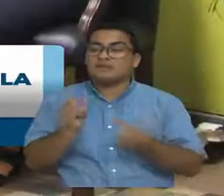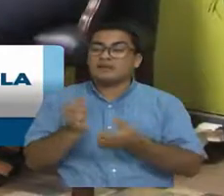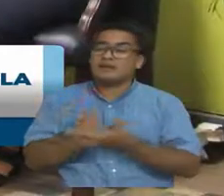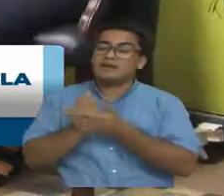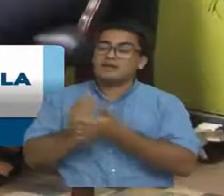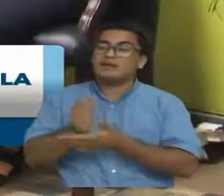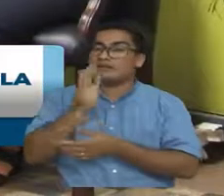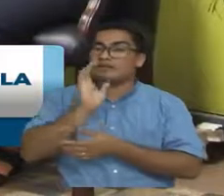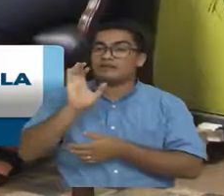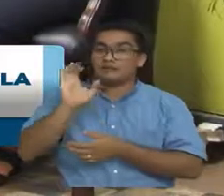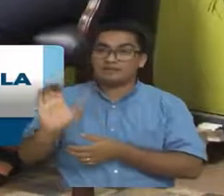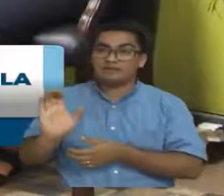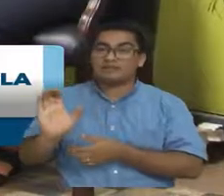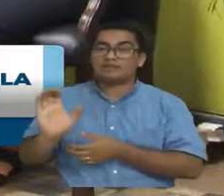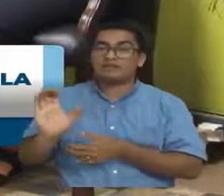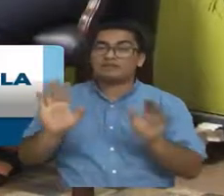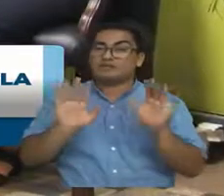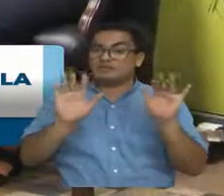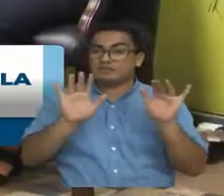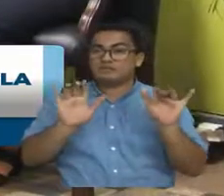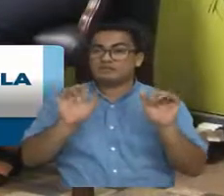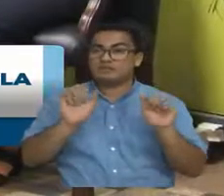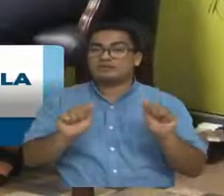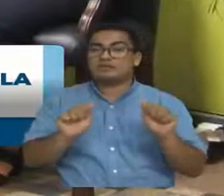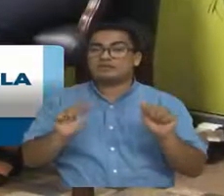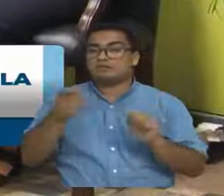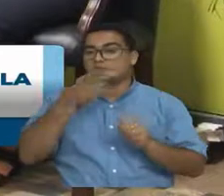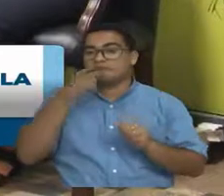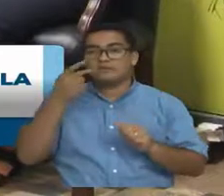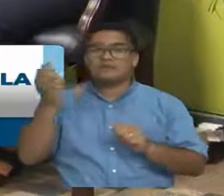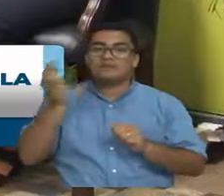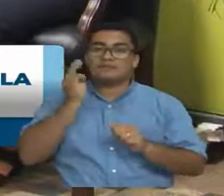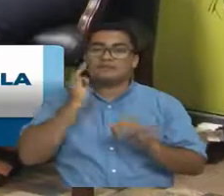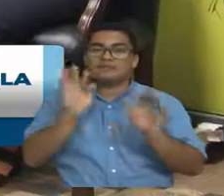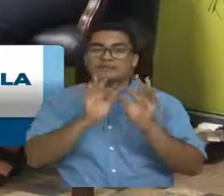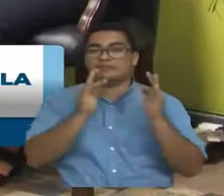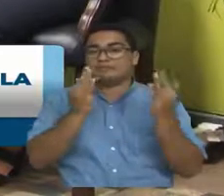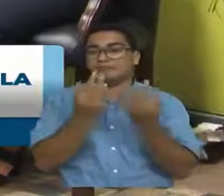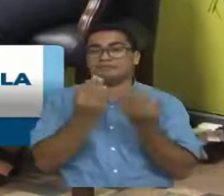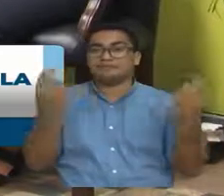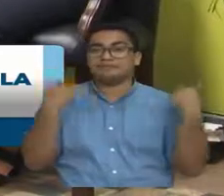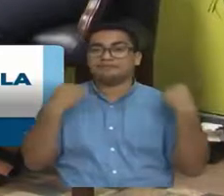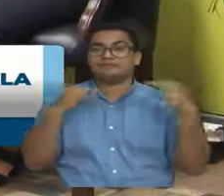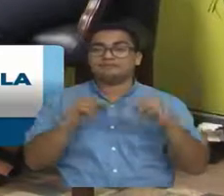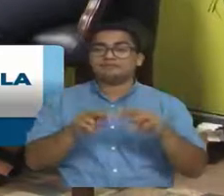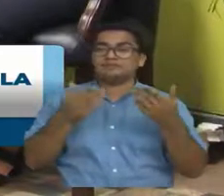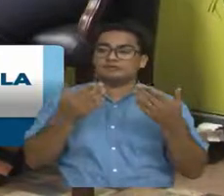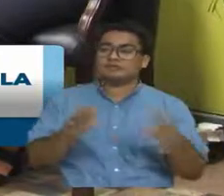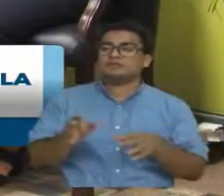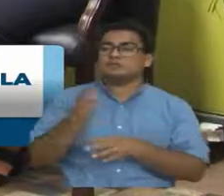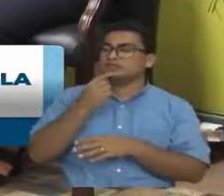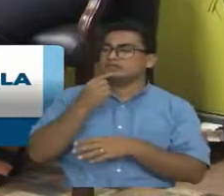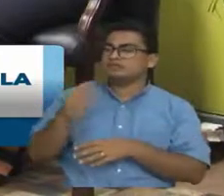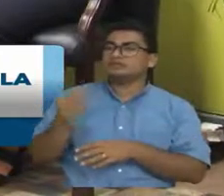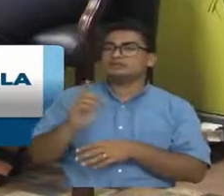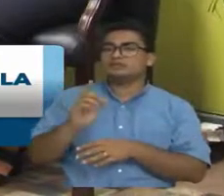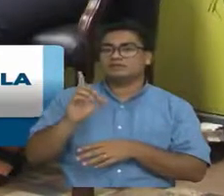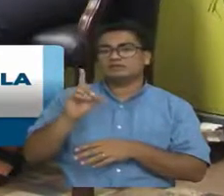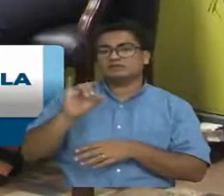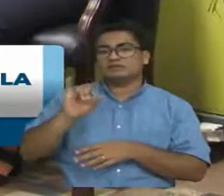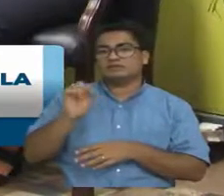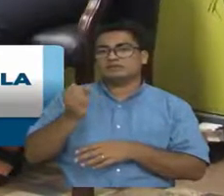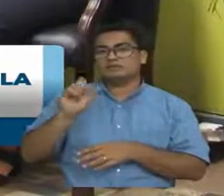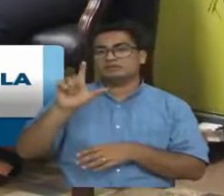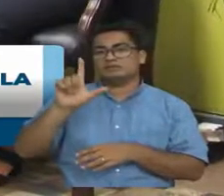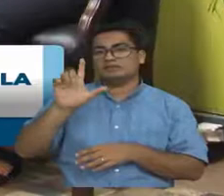a esos niños que ya están al padre de familia el maestro es identificado con dislexia y